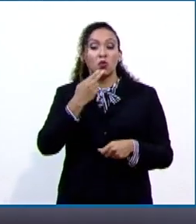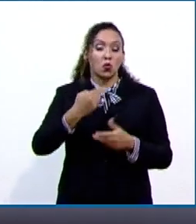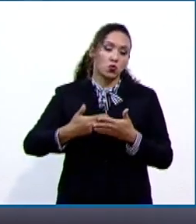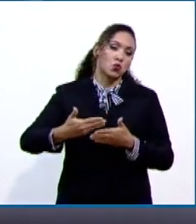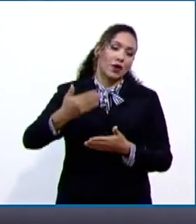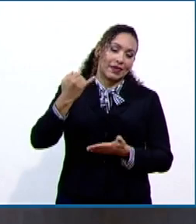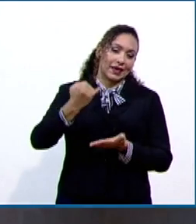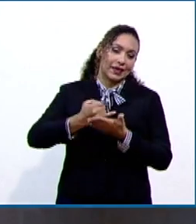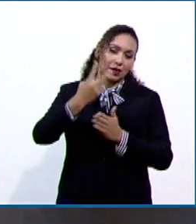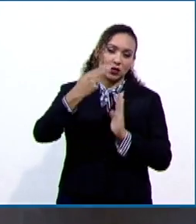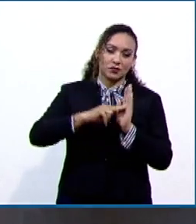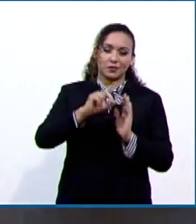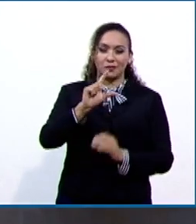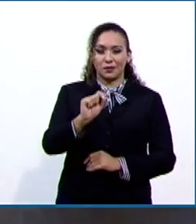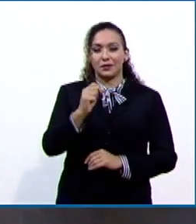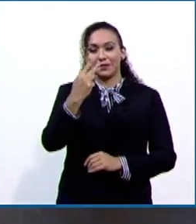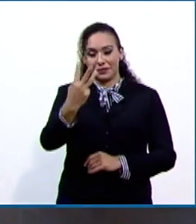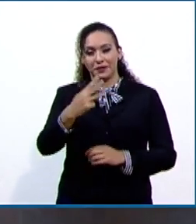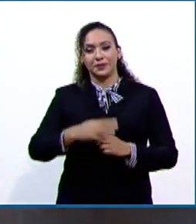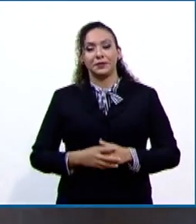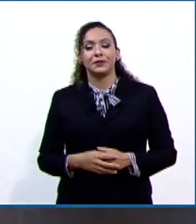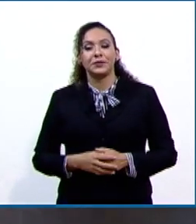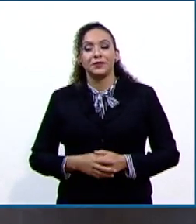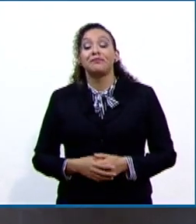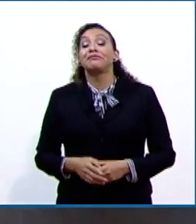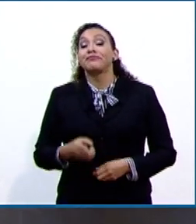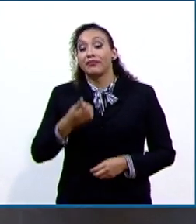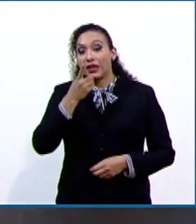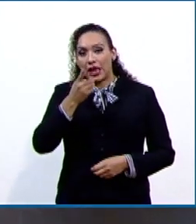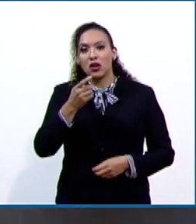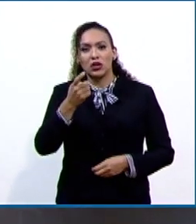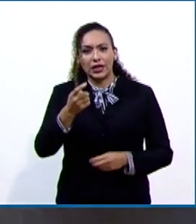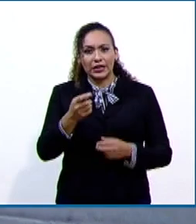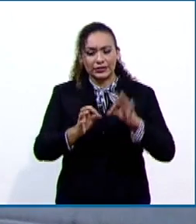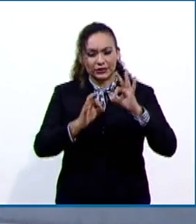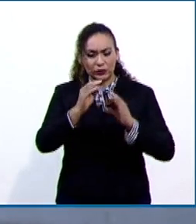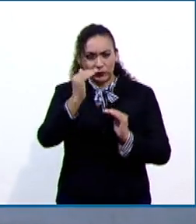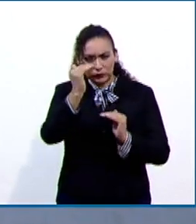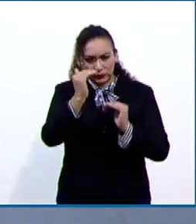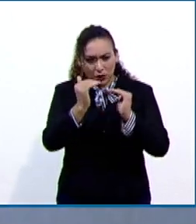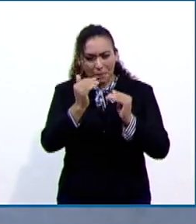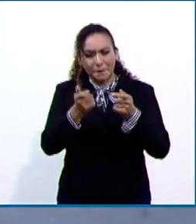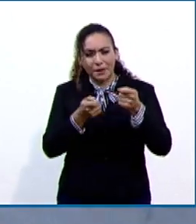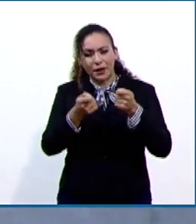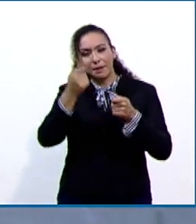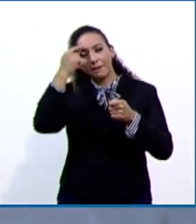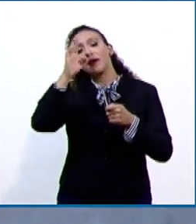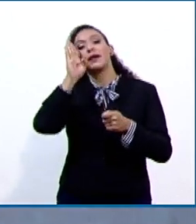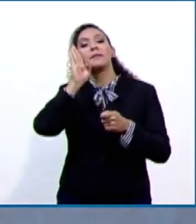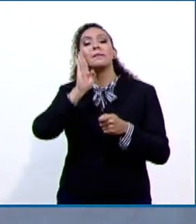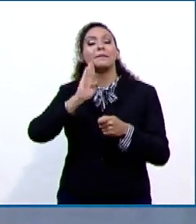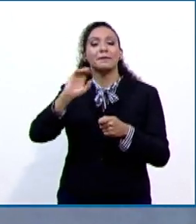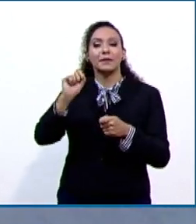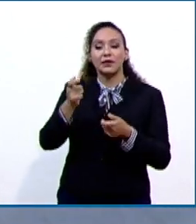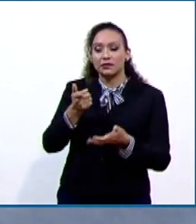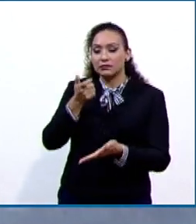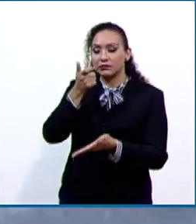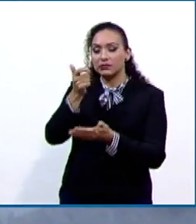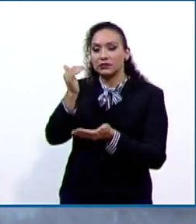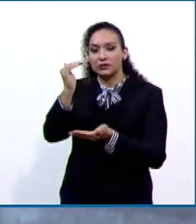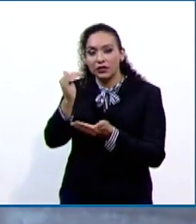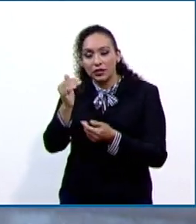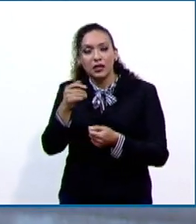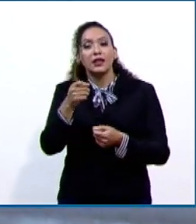ejercicio fiscal 2023. Aseguró que se ajustó a la baja las remuneraciones de ministras y ministros, así como de